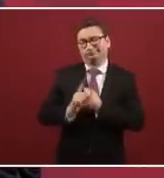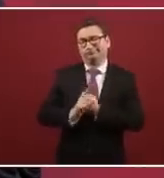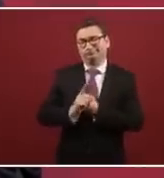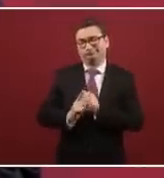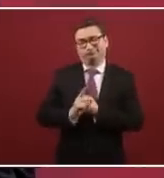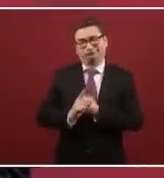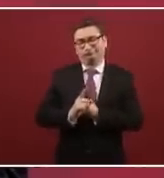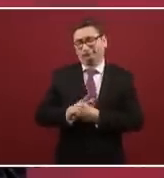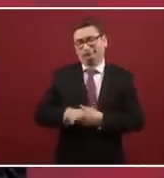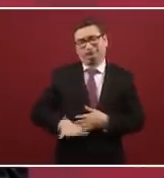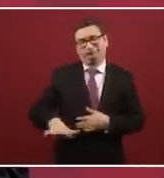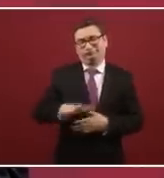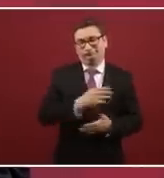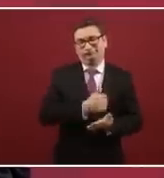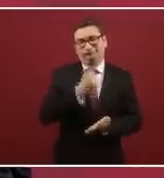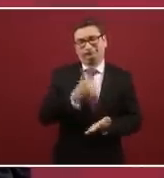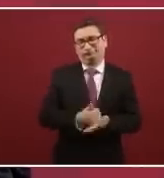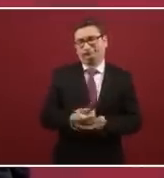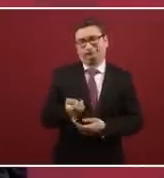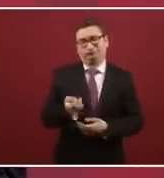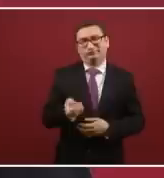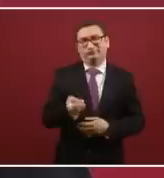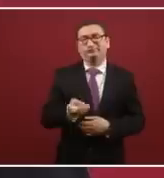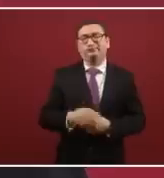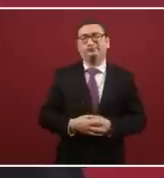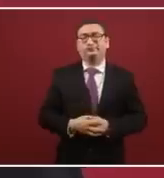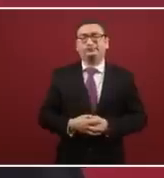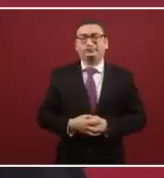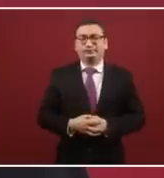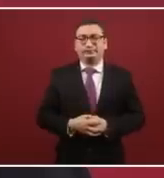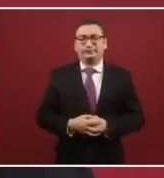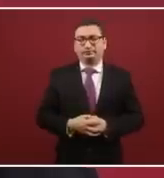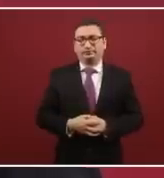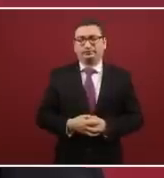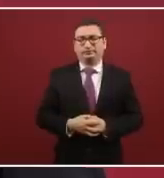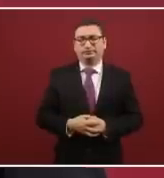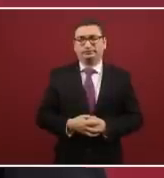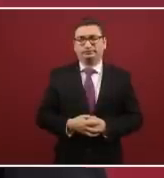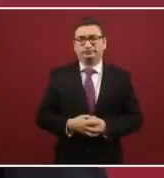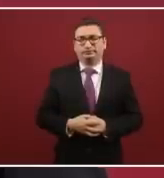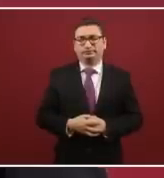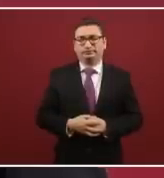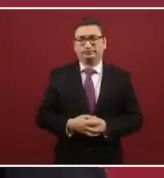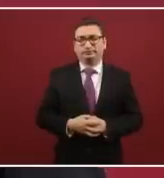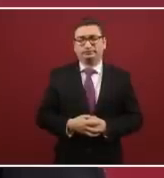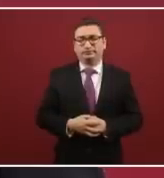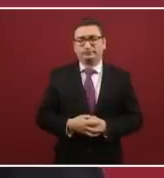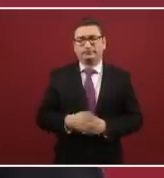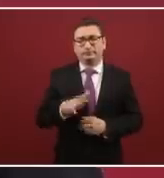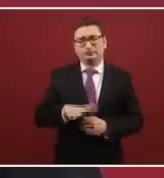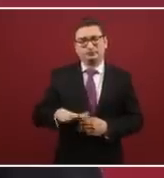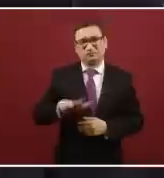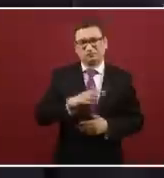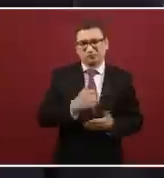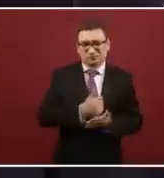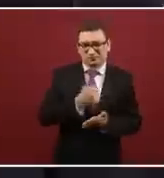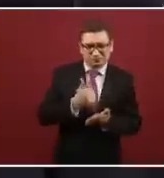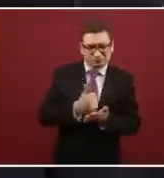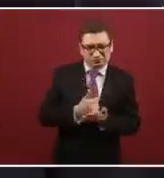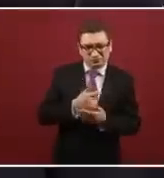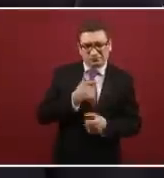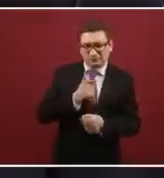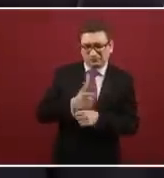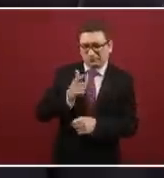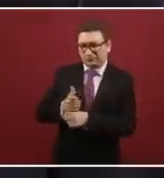la ciudad. Ya es notorio que están creciendo los delitos,